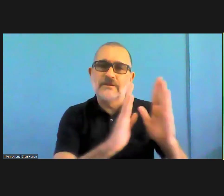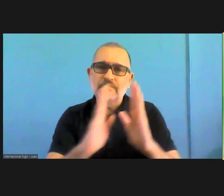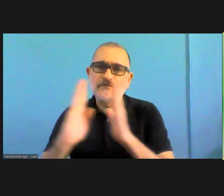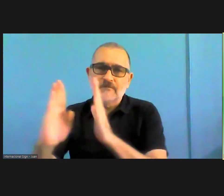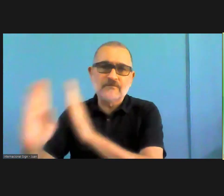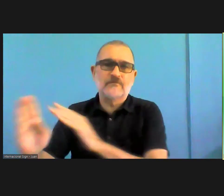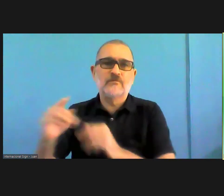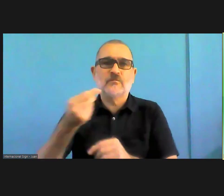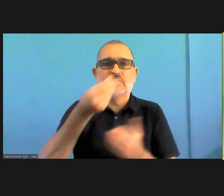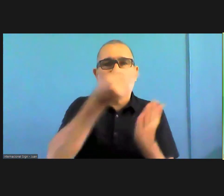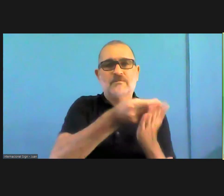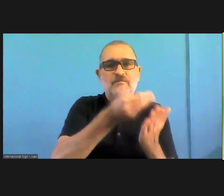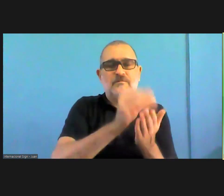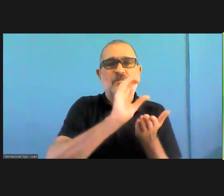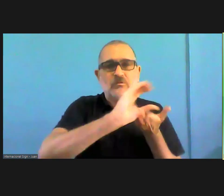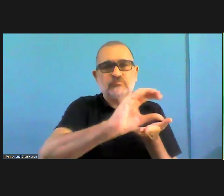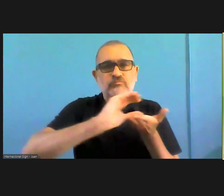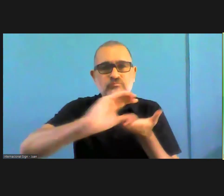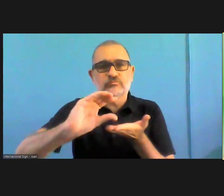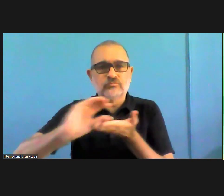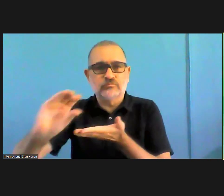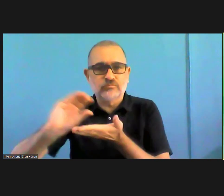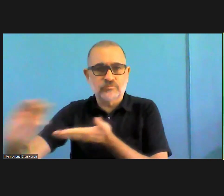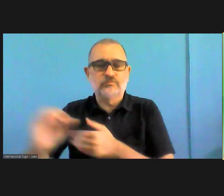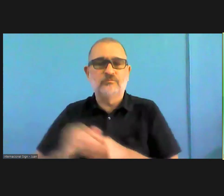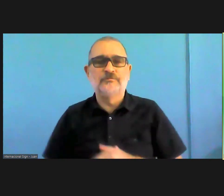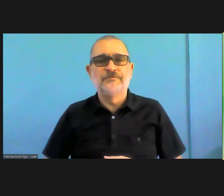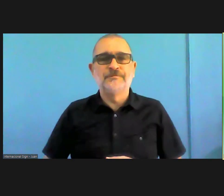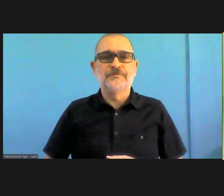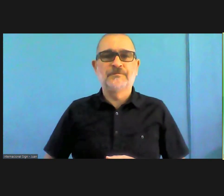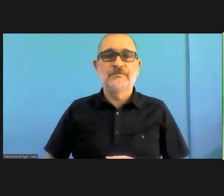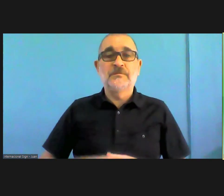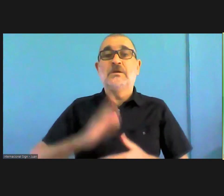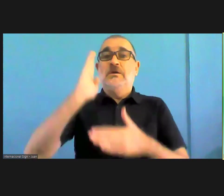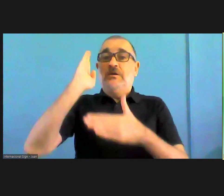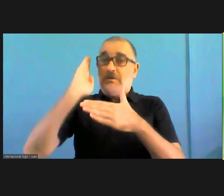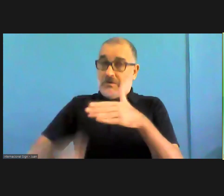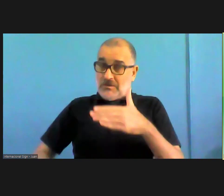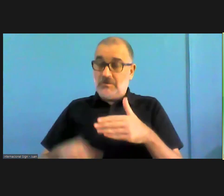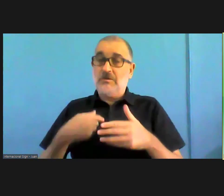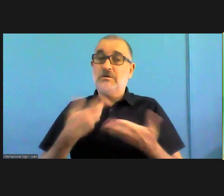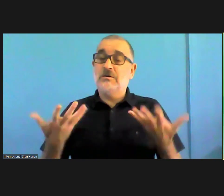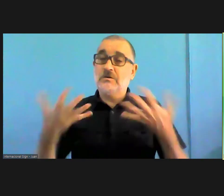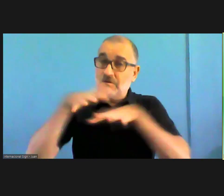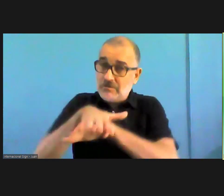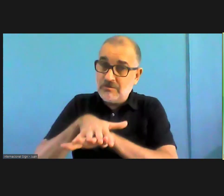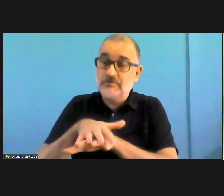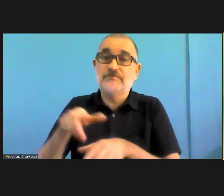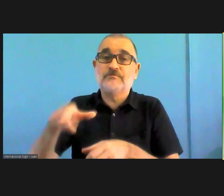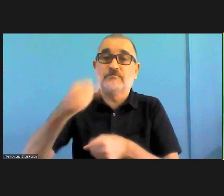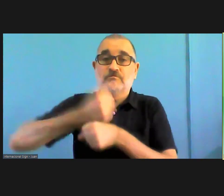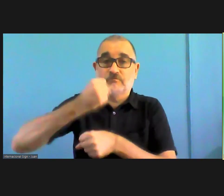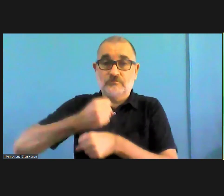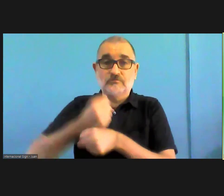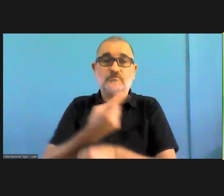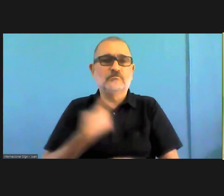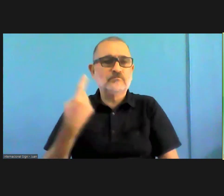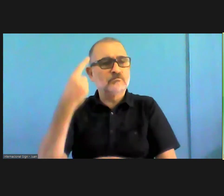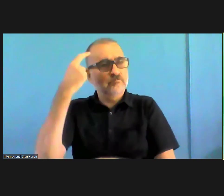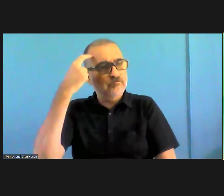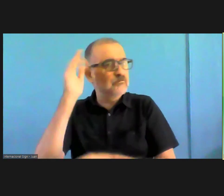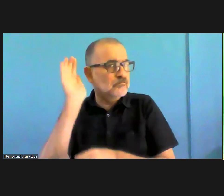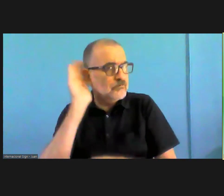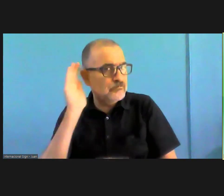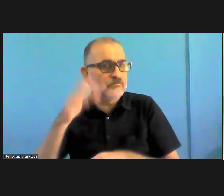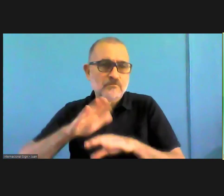ido en todas las presentaciones, es indispensable para respaldar el financiamiento social y económico